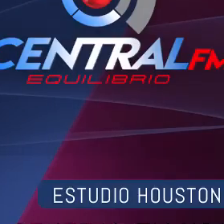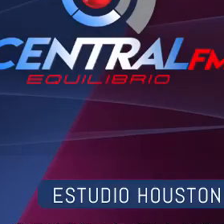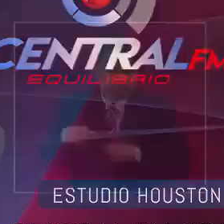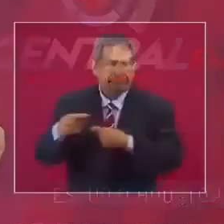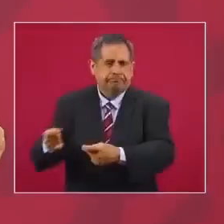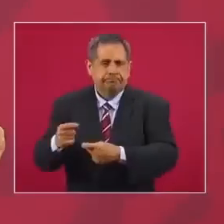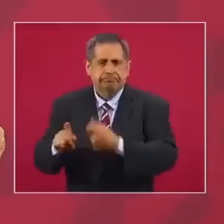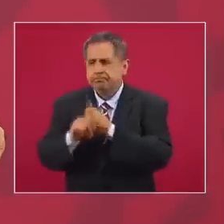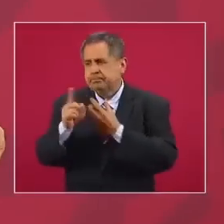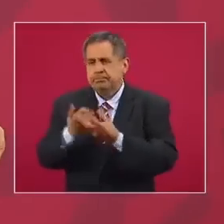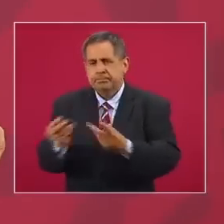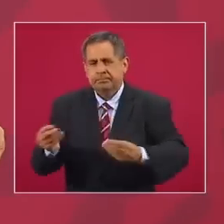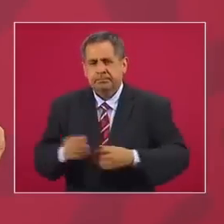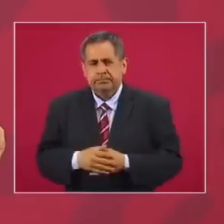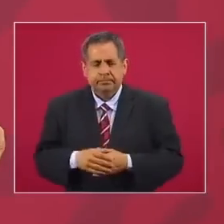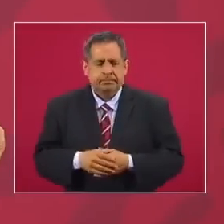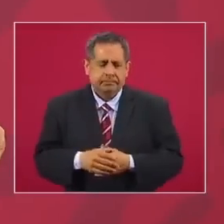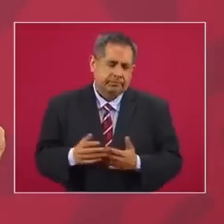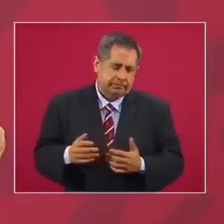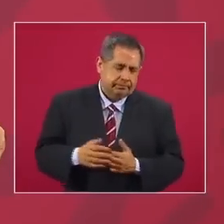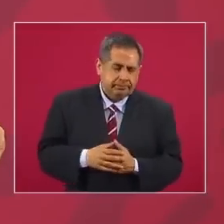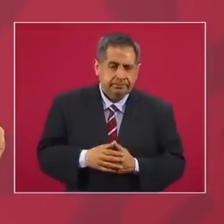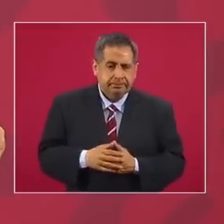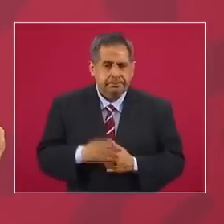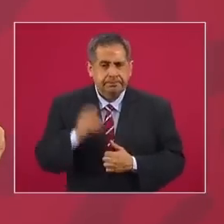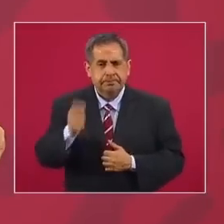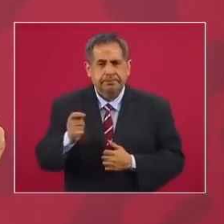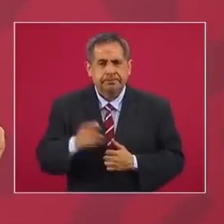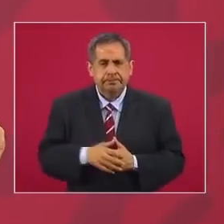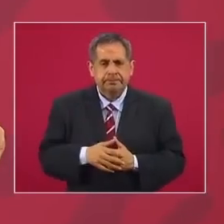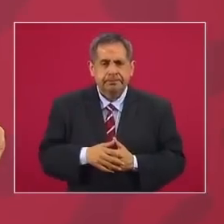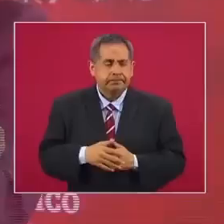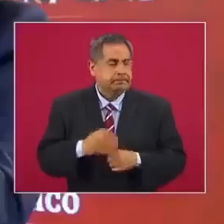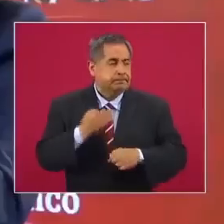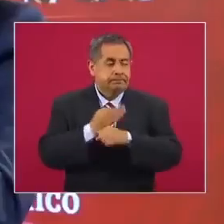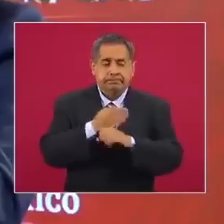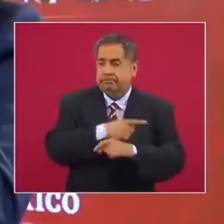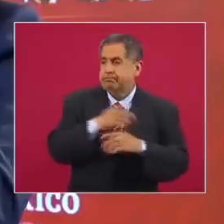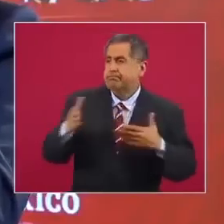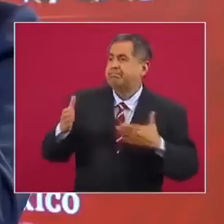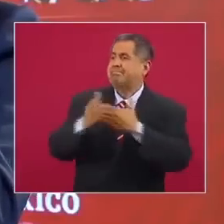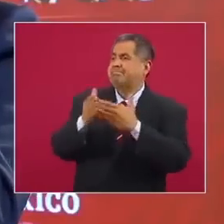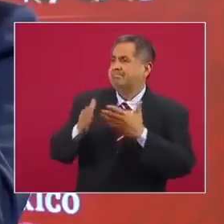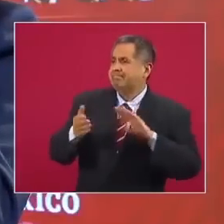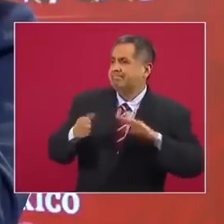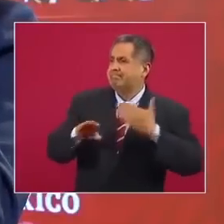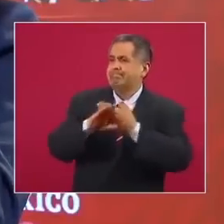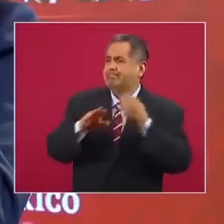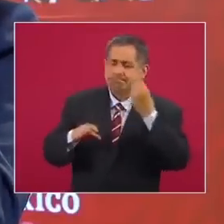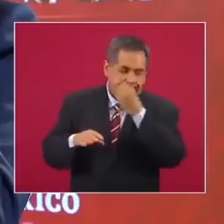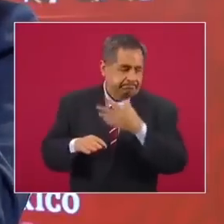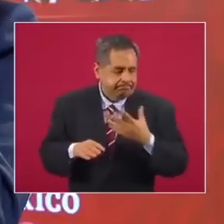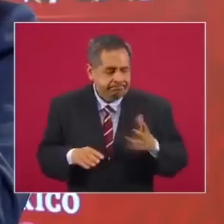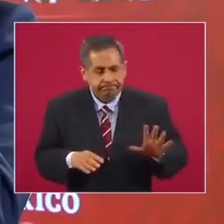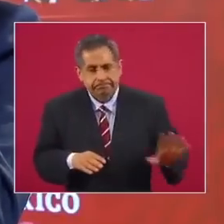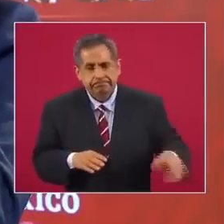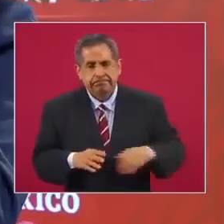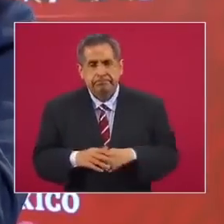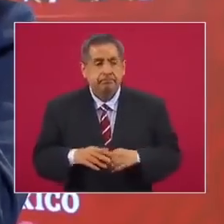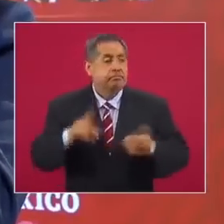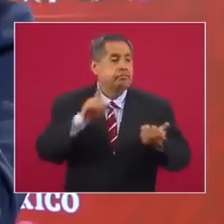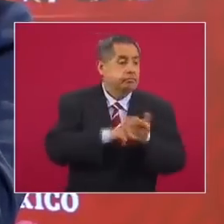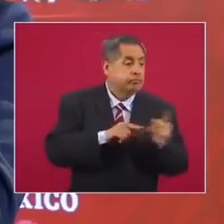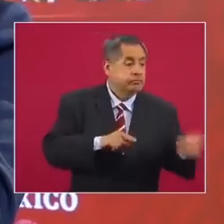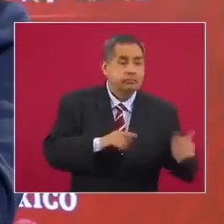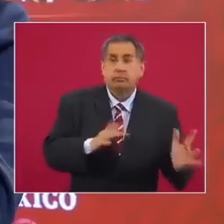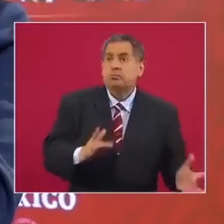presidente. Y sentimos de que hay bloqueos y tienen tentáculos en